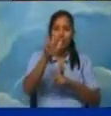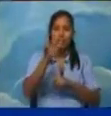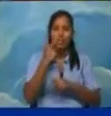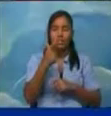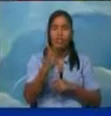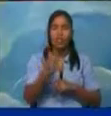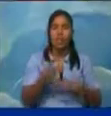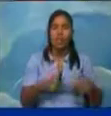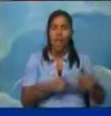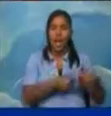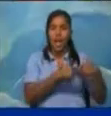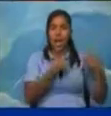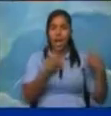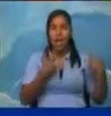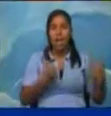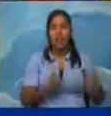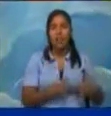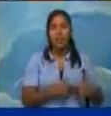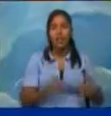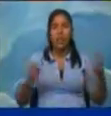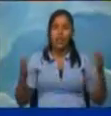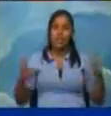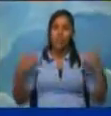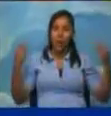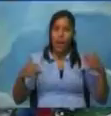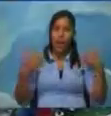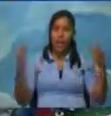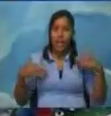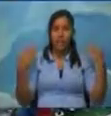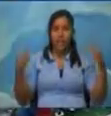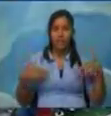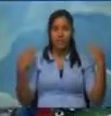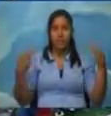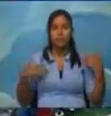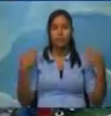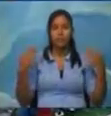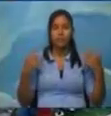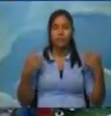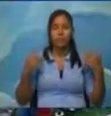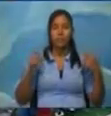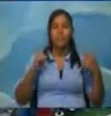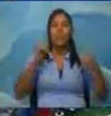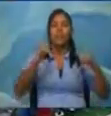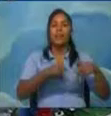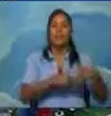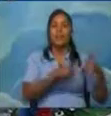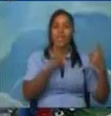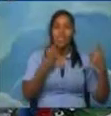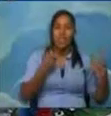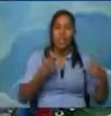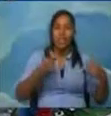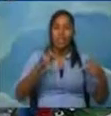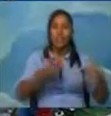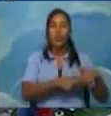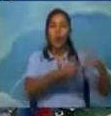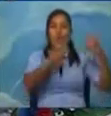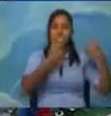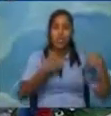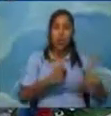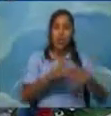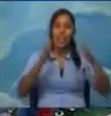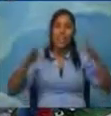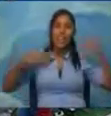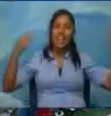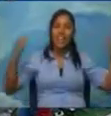el corazón alegre. El corazón alegre. Pero levanten las manos, el corazón alegre. El